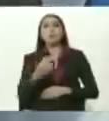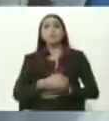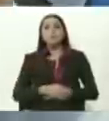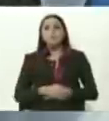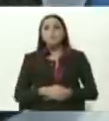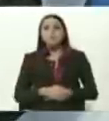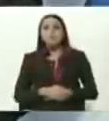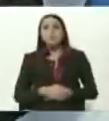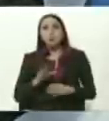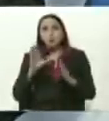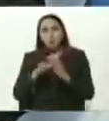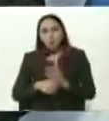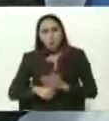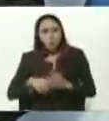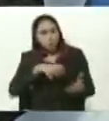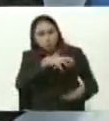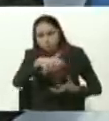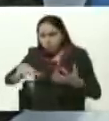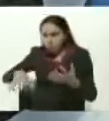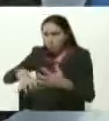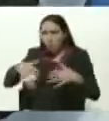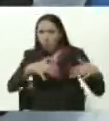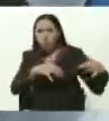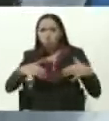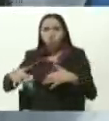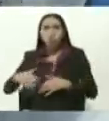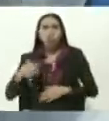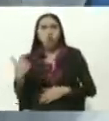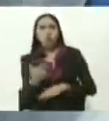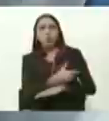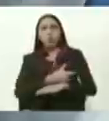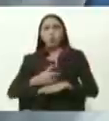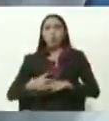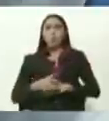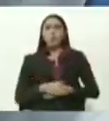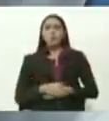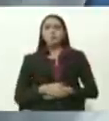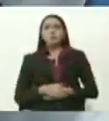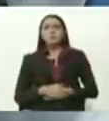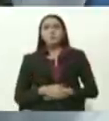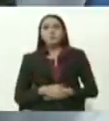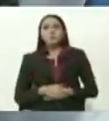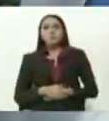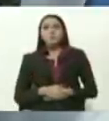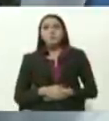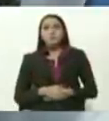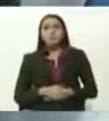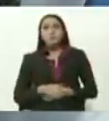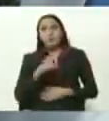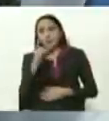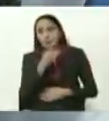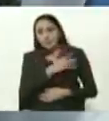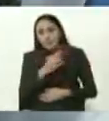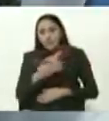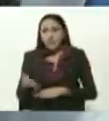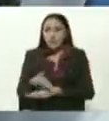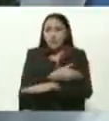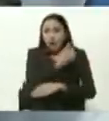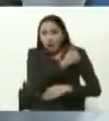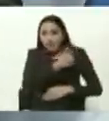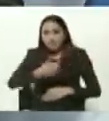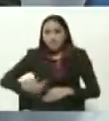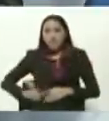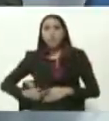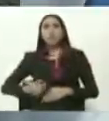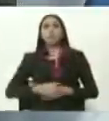Luego del baño de sangre que el gobierno fascista, pinochetista de Piñera, que